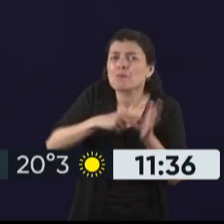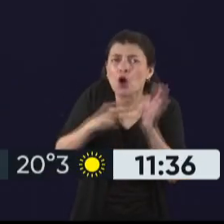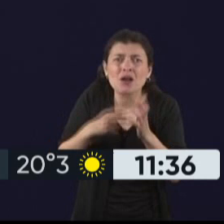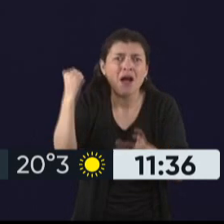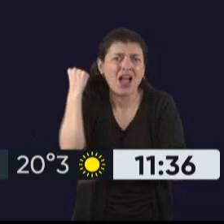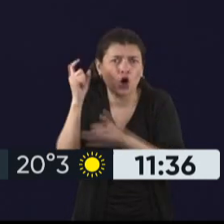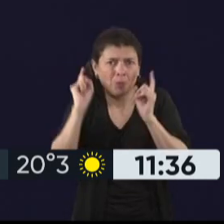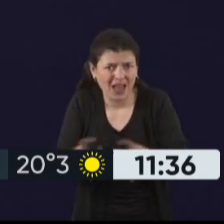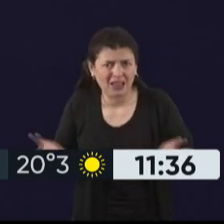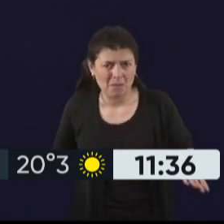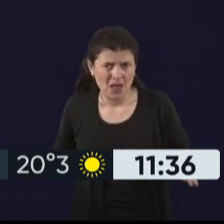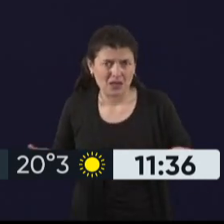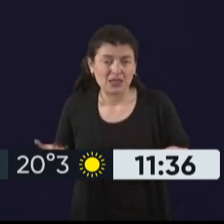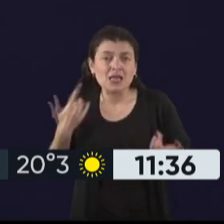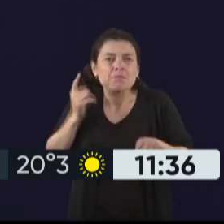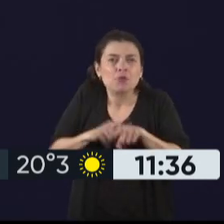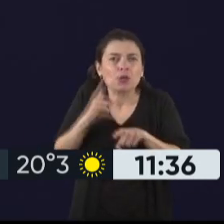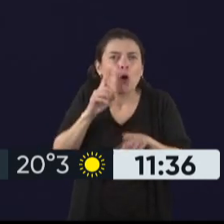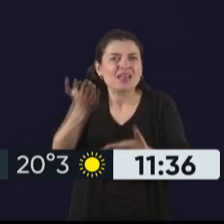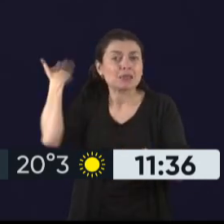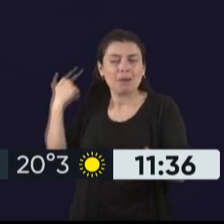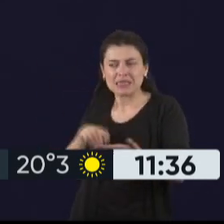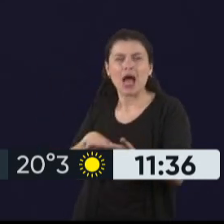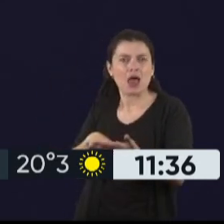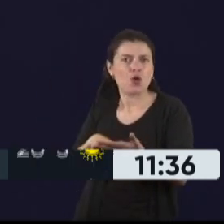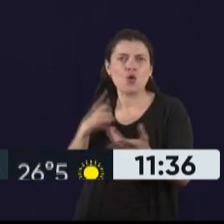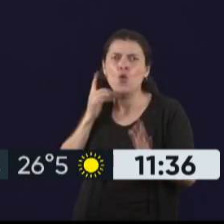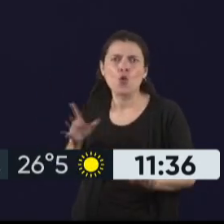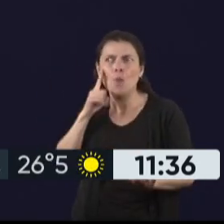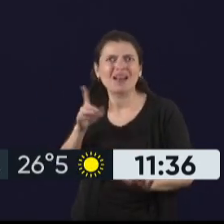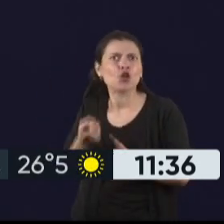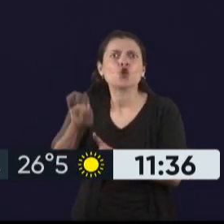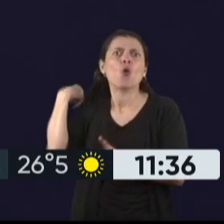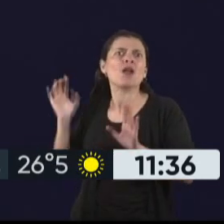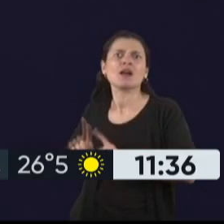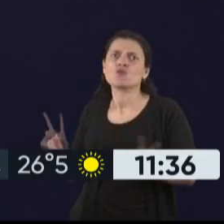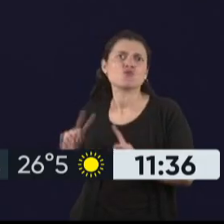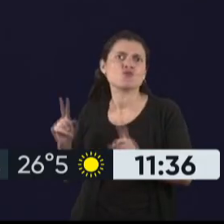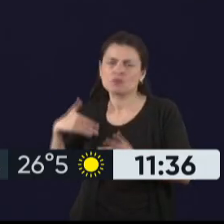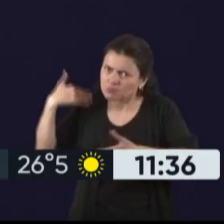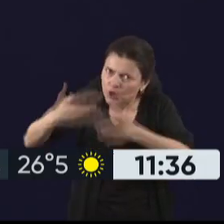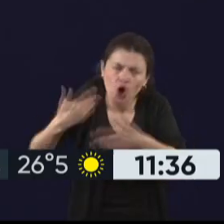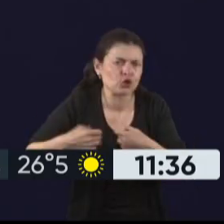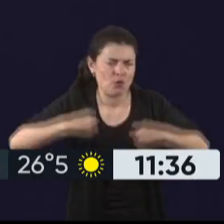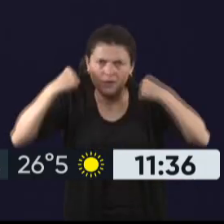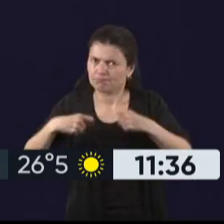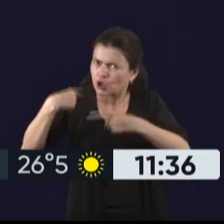espejo retrovisor, la verdad que lo que tenés es el infierno, ¿no? Tenés un